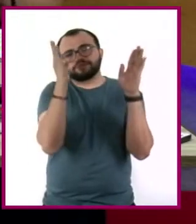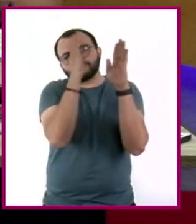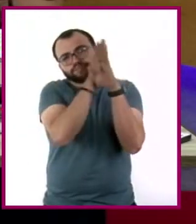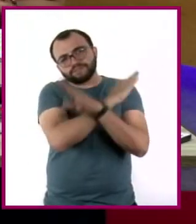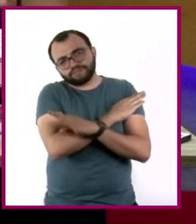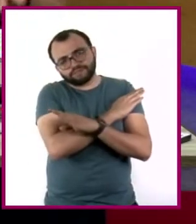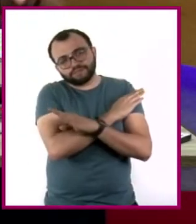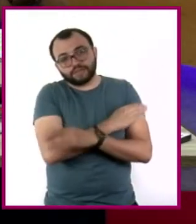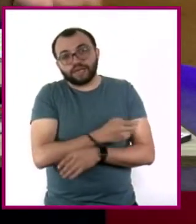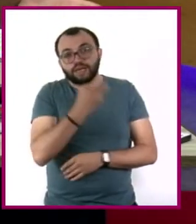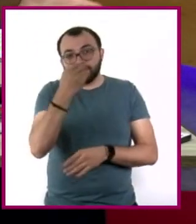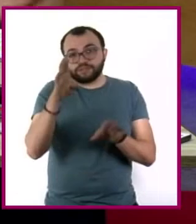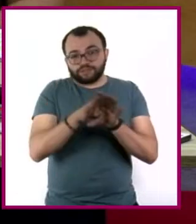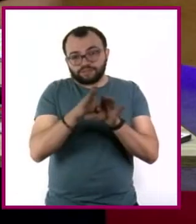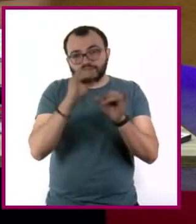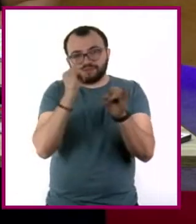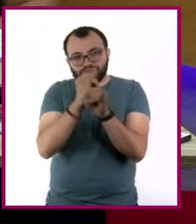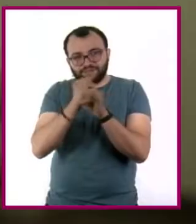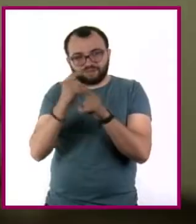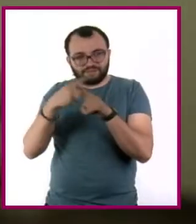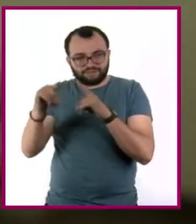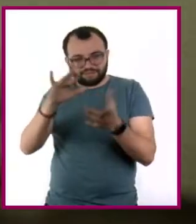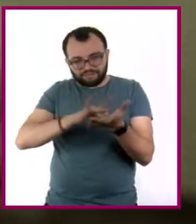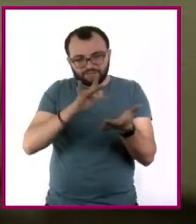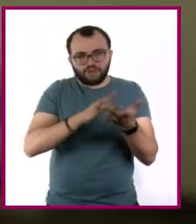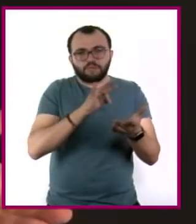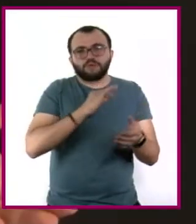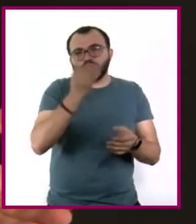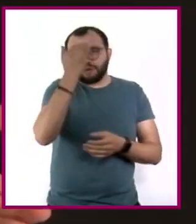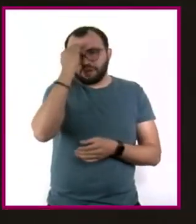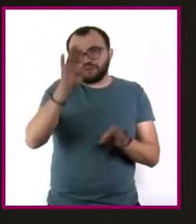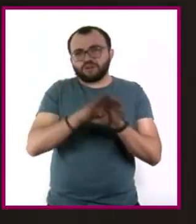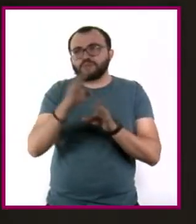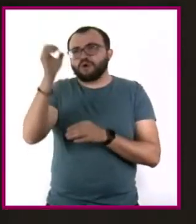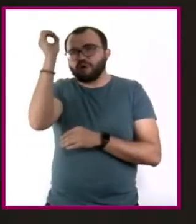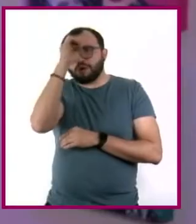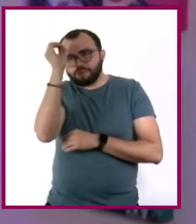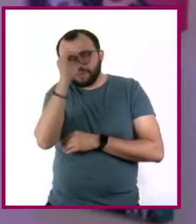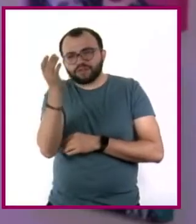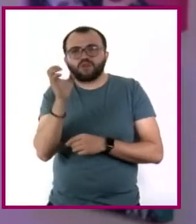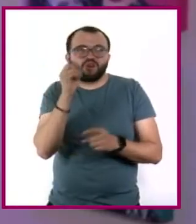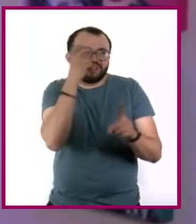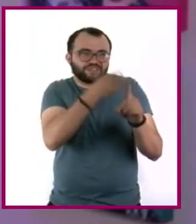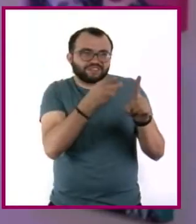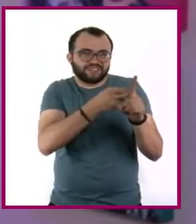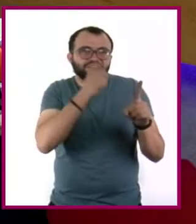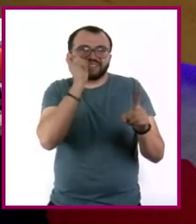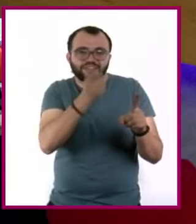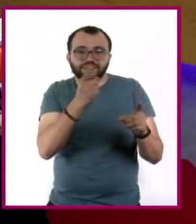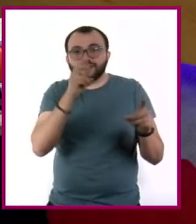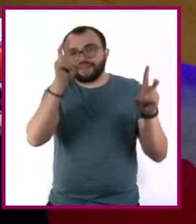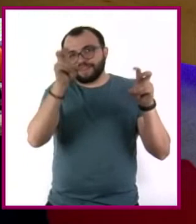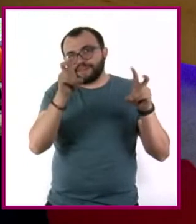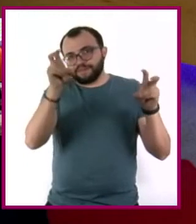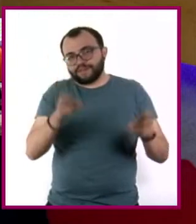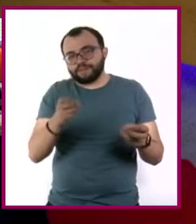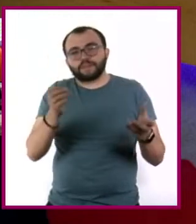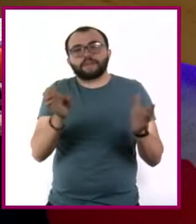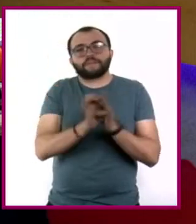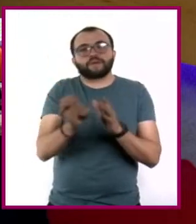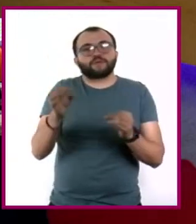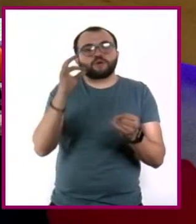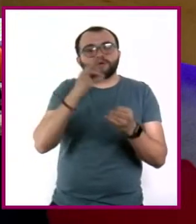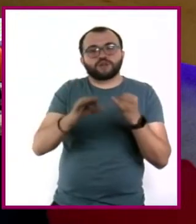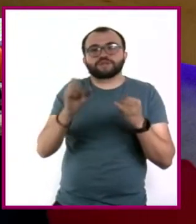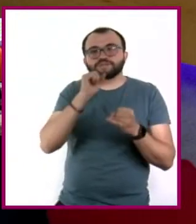alcance que tienen las plataformas digitales, es fácil conocer reseñas, opiniones o críticas de muchísimos temas. Como el último episodio de